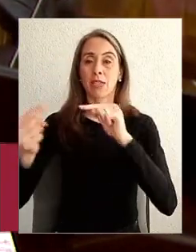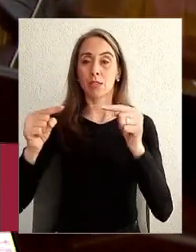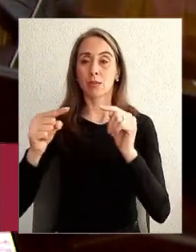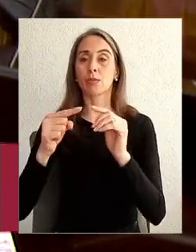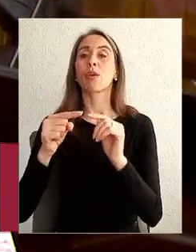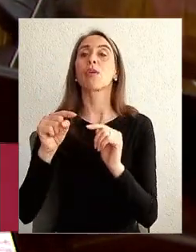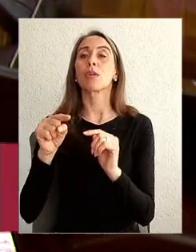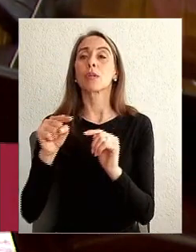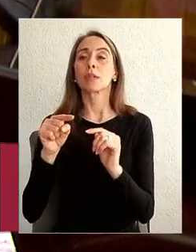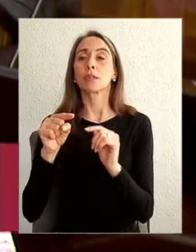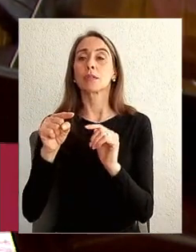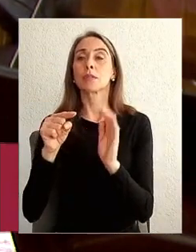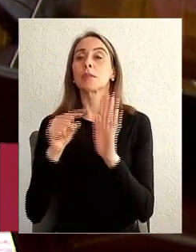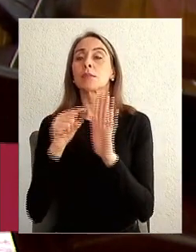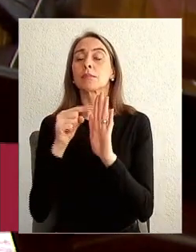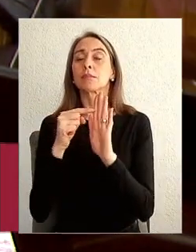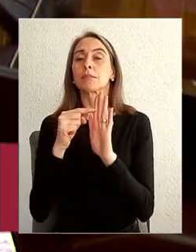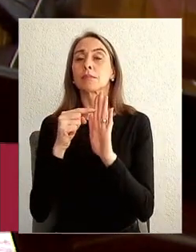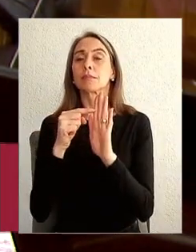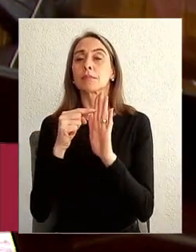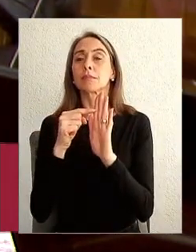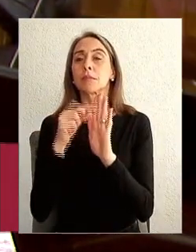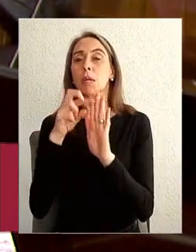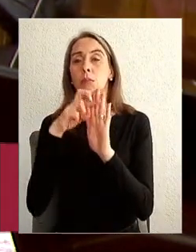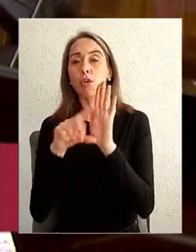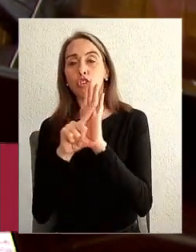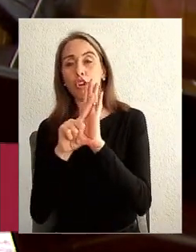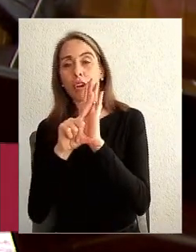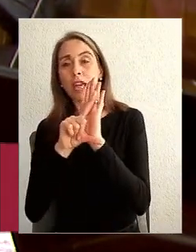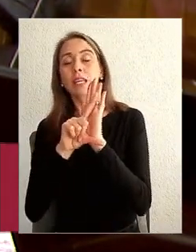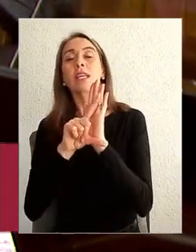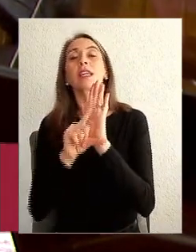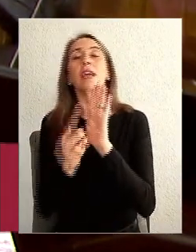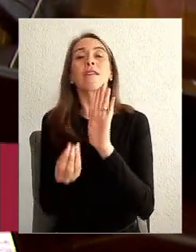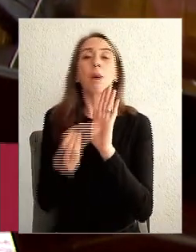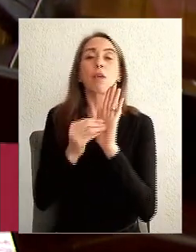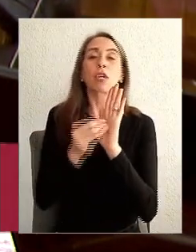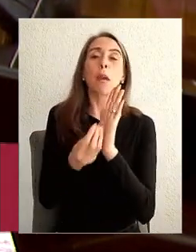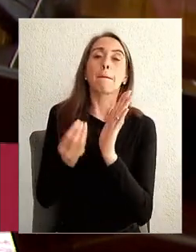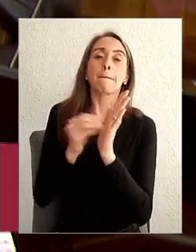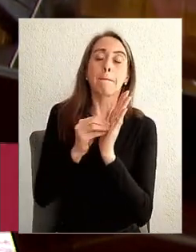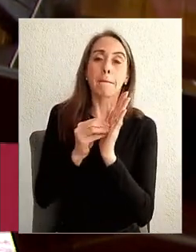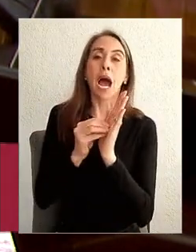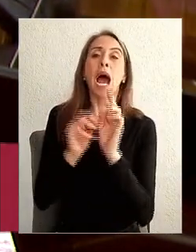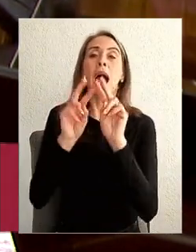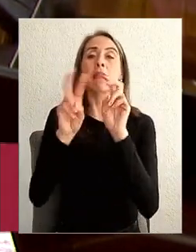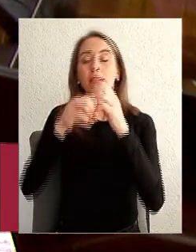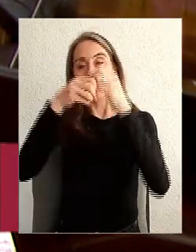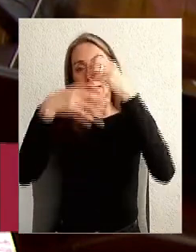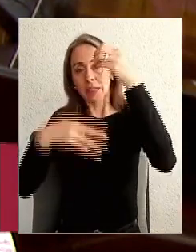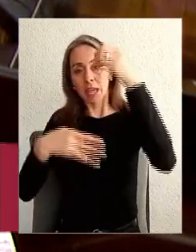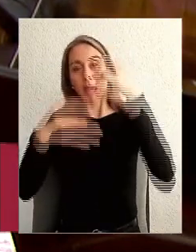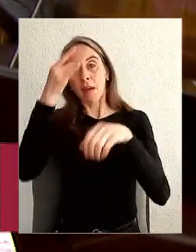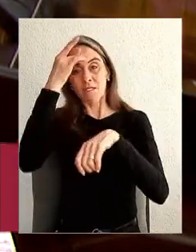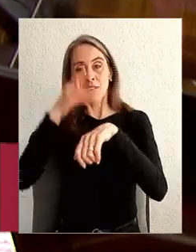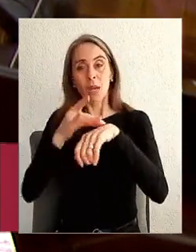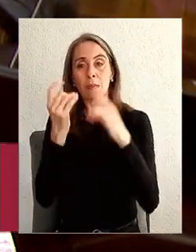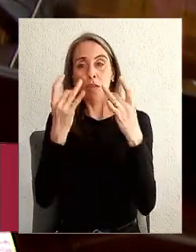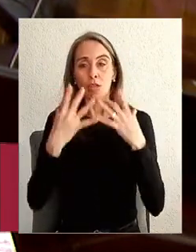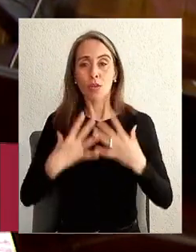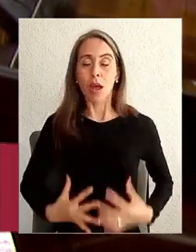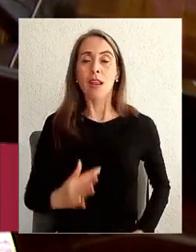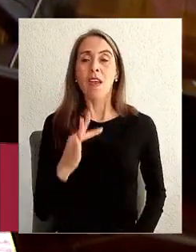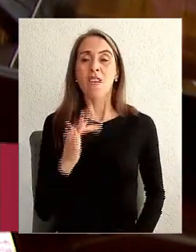el ampliar los temas de fibromialgia en un piloto a la comuna de Padre Las